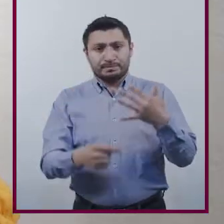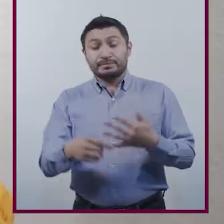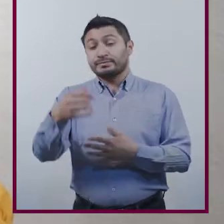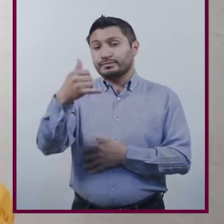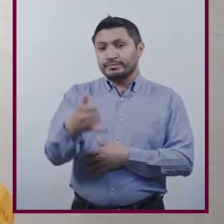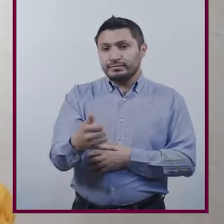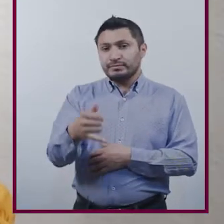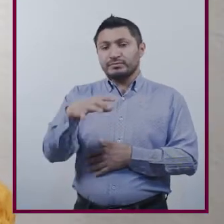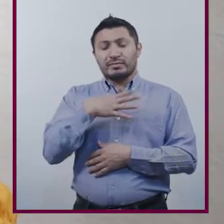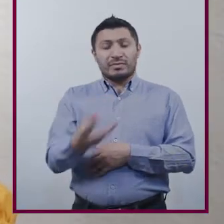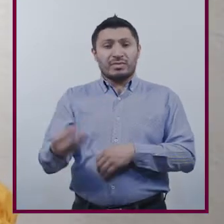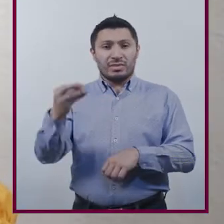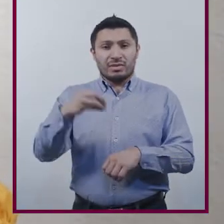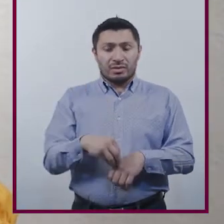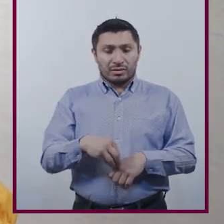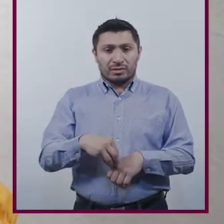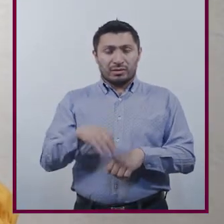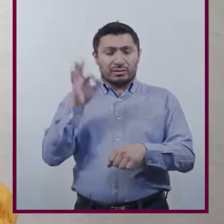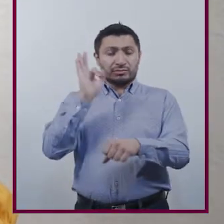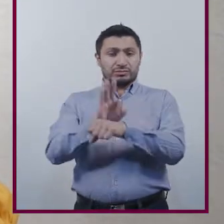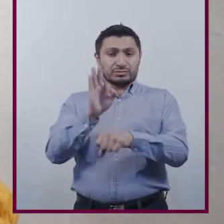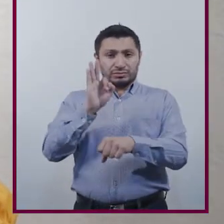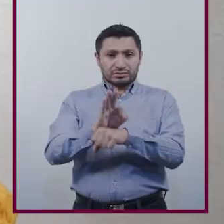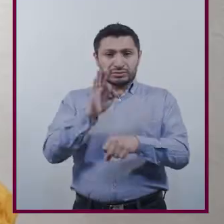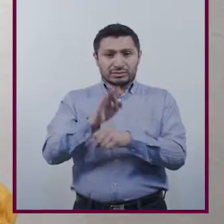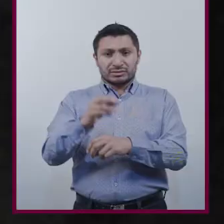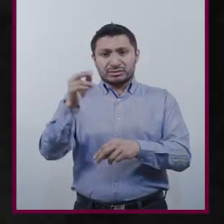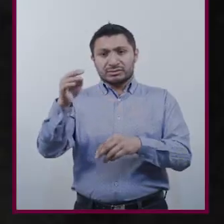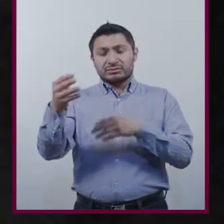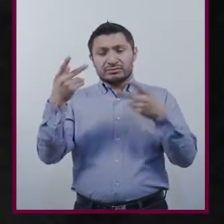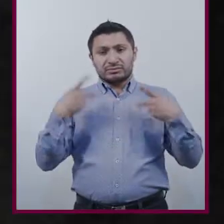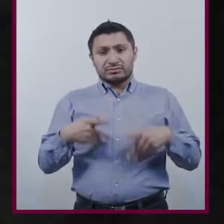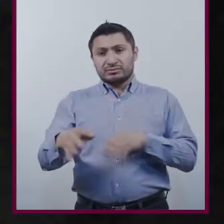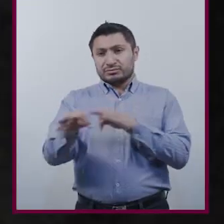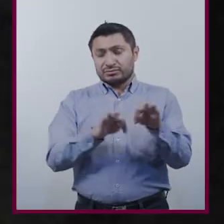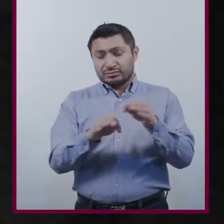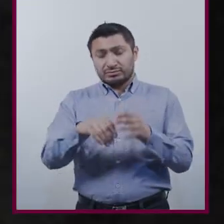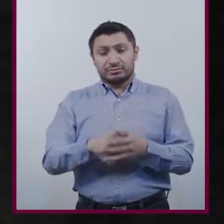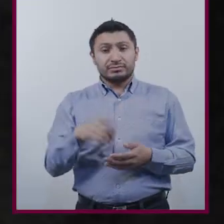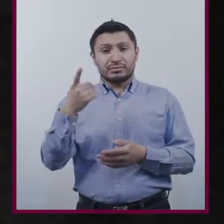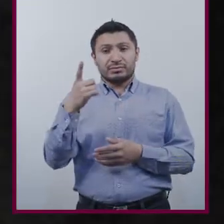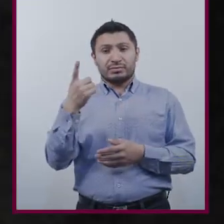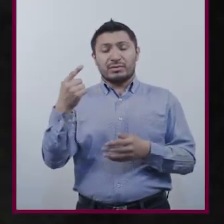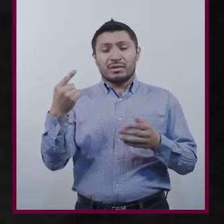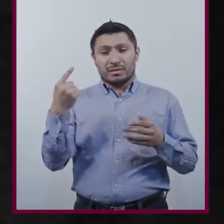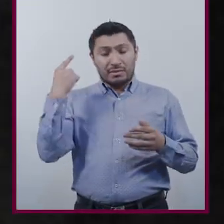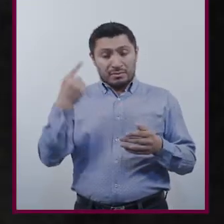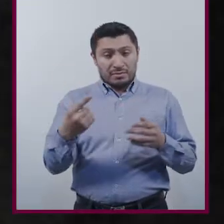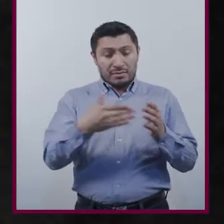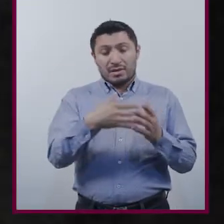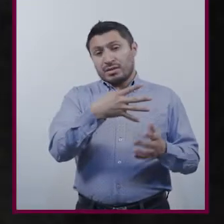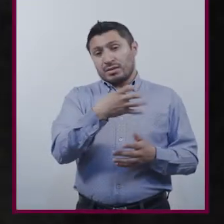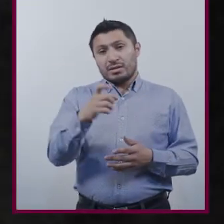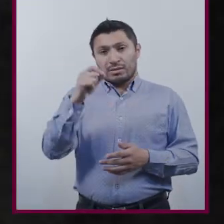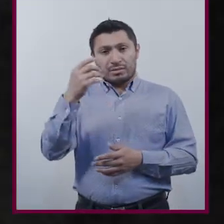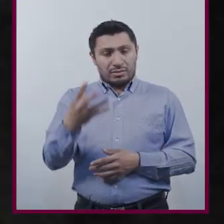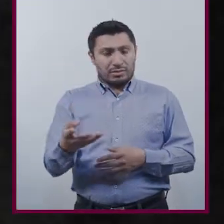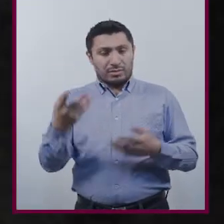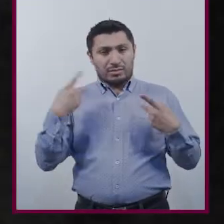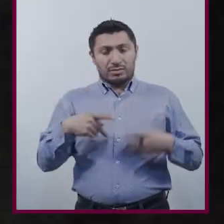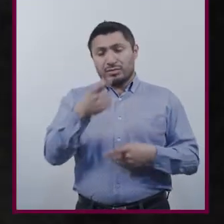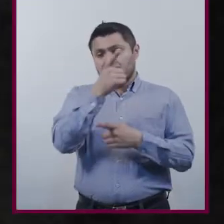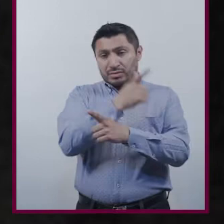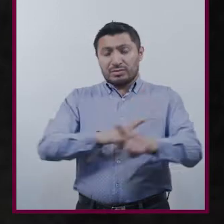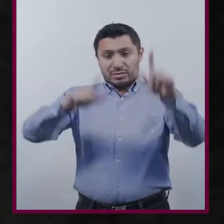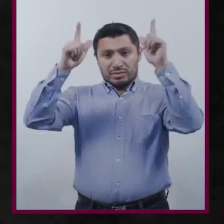Y estableció un régimen de protección a la clase trabajadora. En diciembre de 1924, el liberal Plutarco